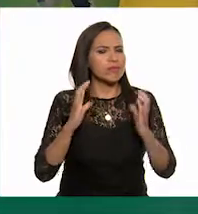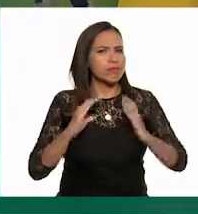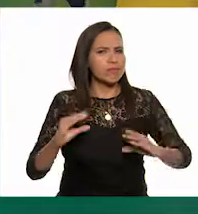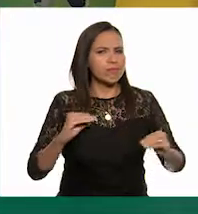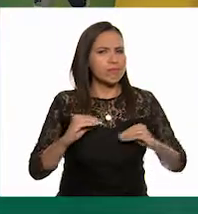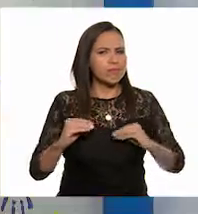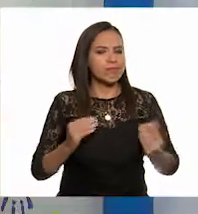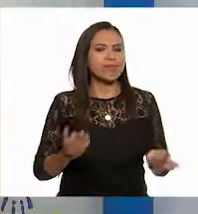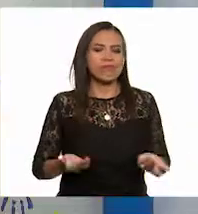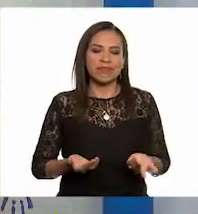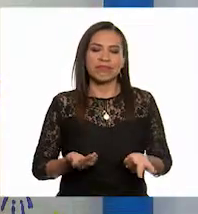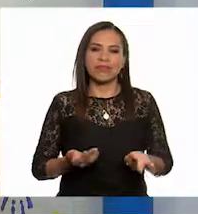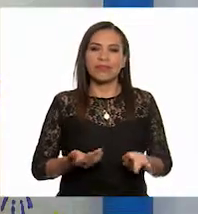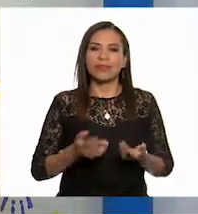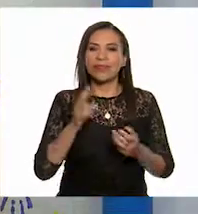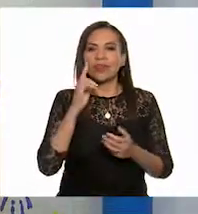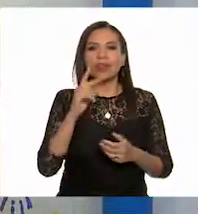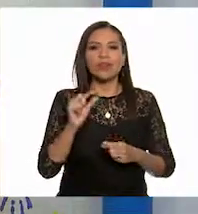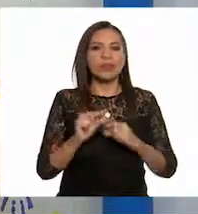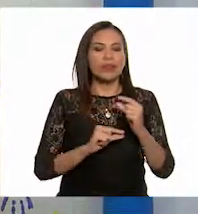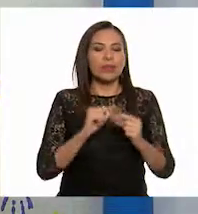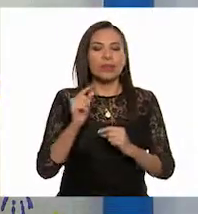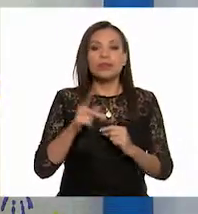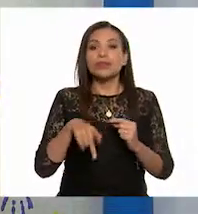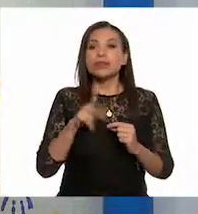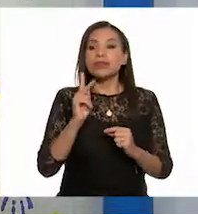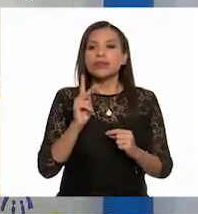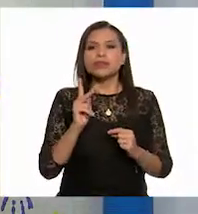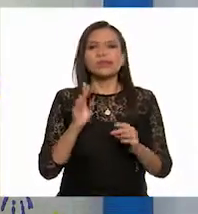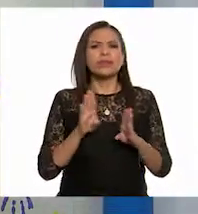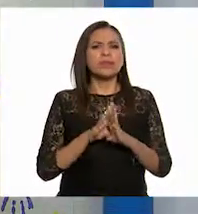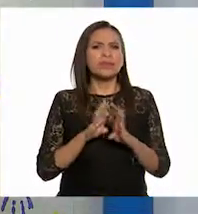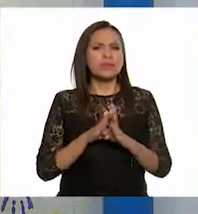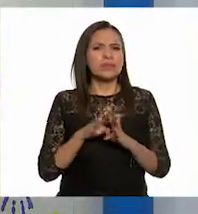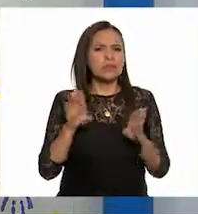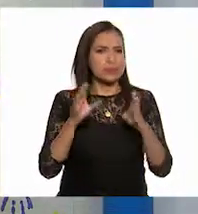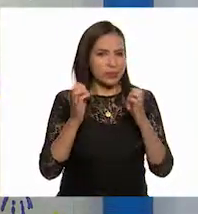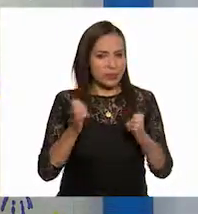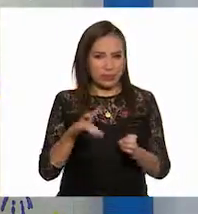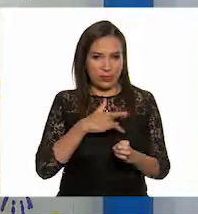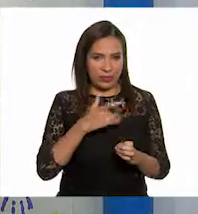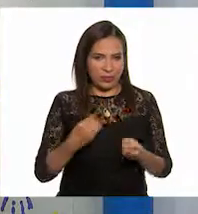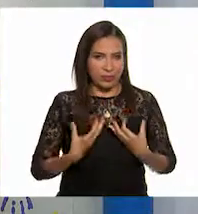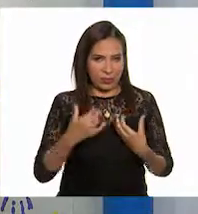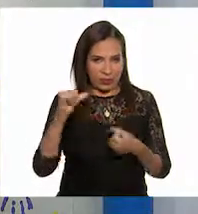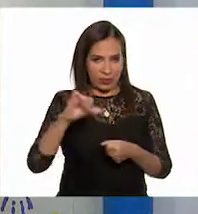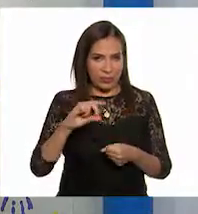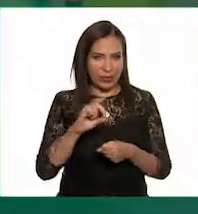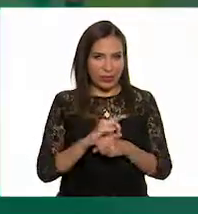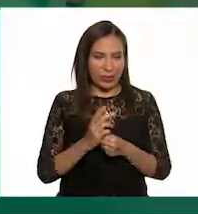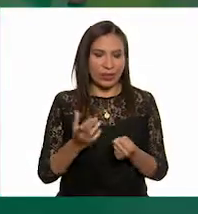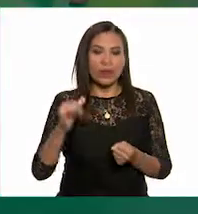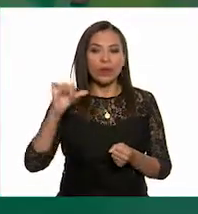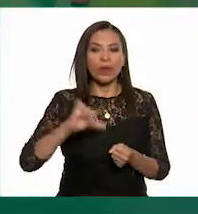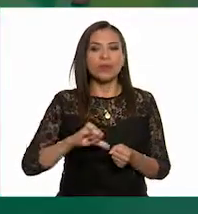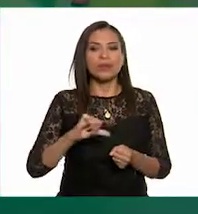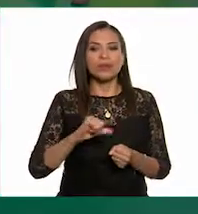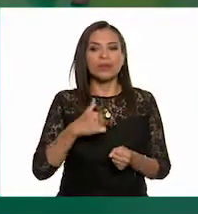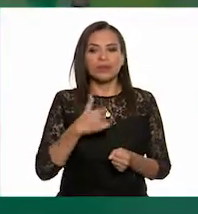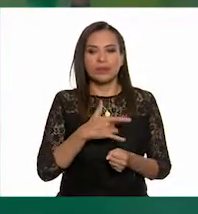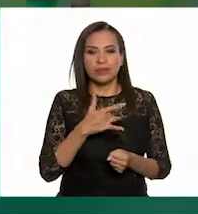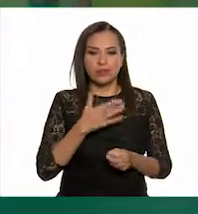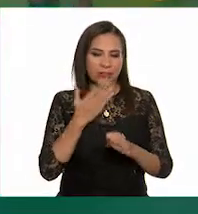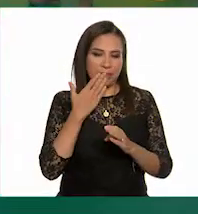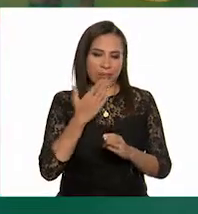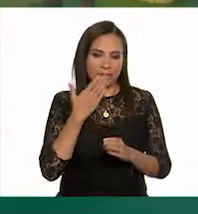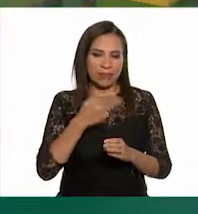Bueno, pues ya lo iremos viendo, pero ¿cómo están de ánimo el día de hoy? Ay, bueno, pues yo estoy